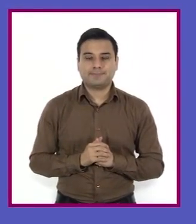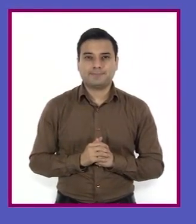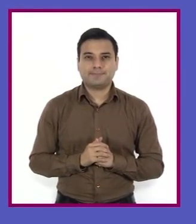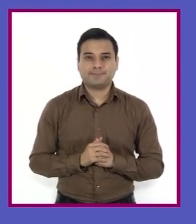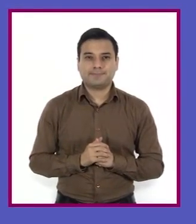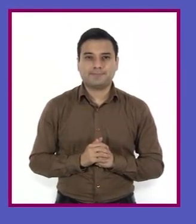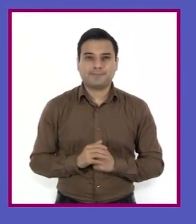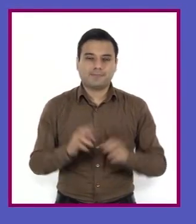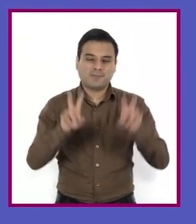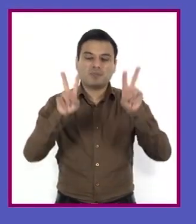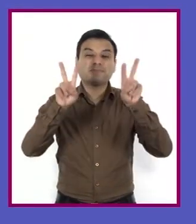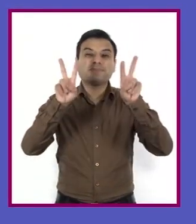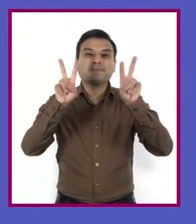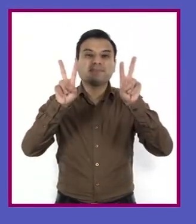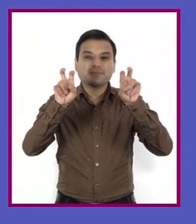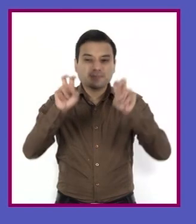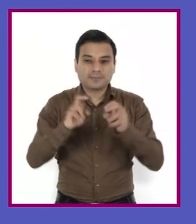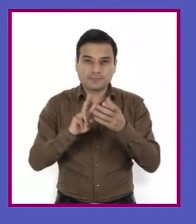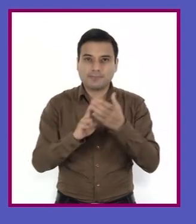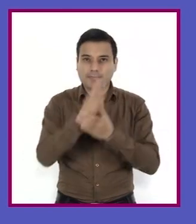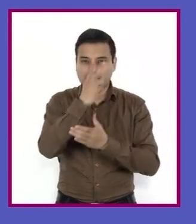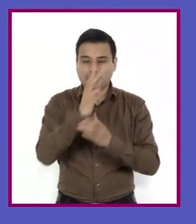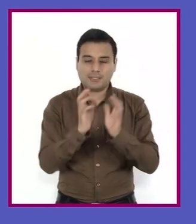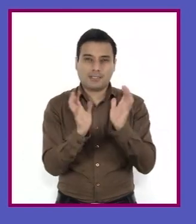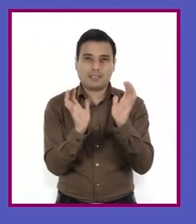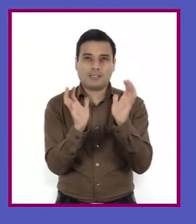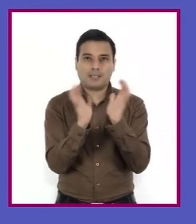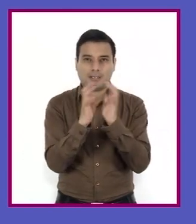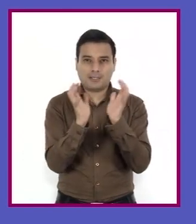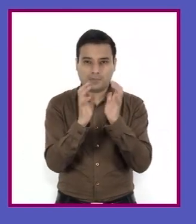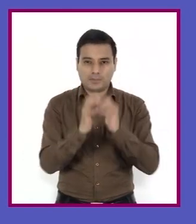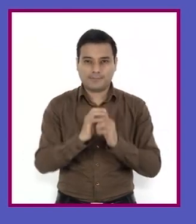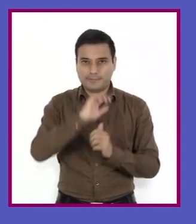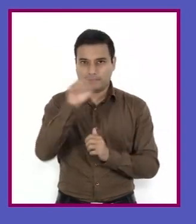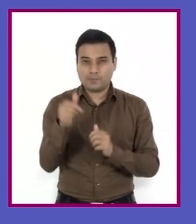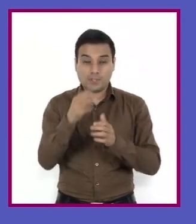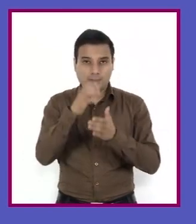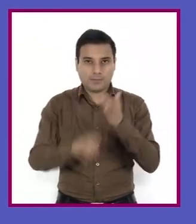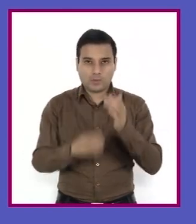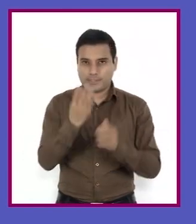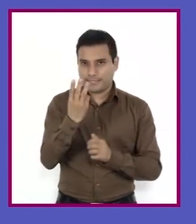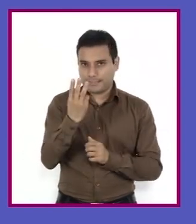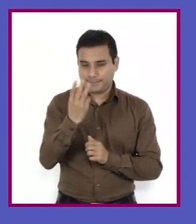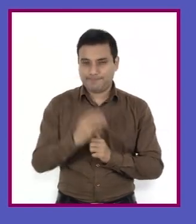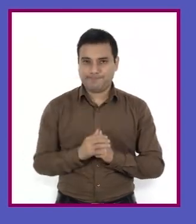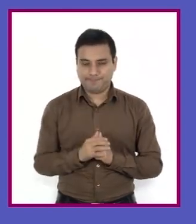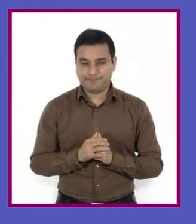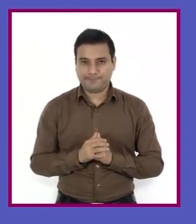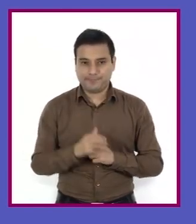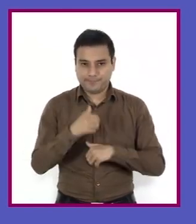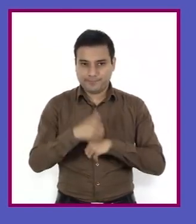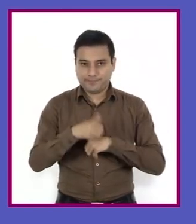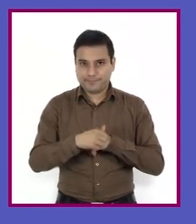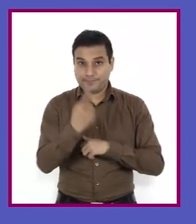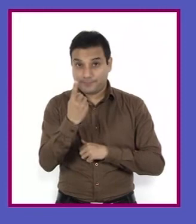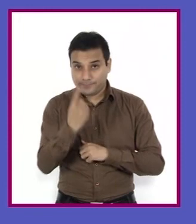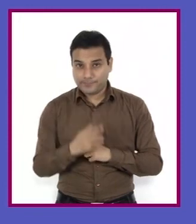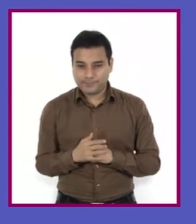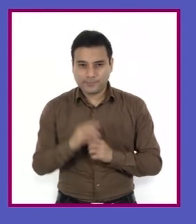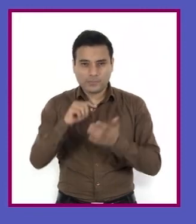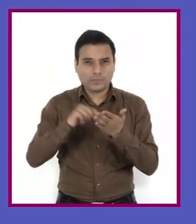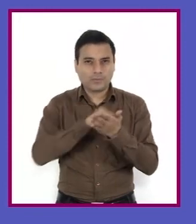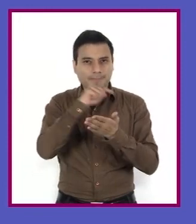Pondría como título Las plantas carnívoras y dividiría en 3 capítulos mi resumen. 1.